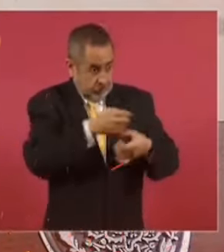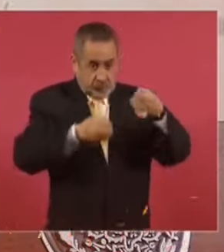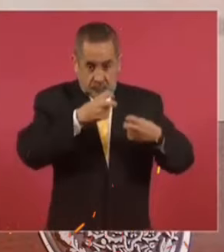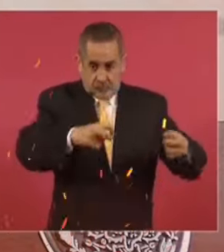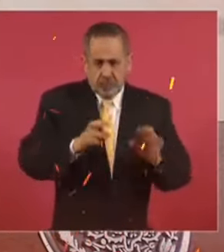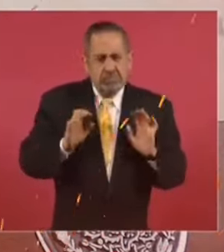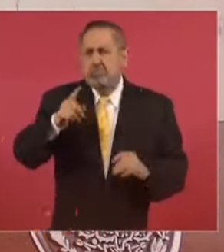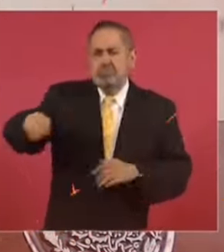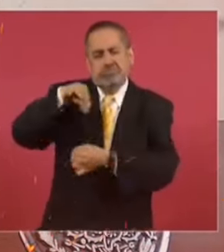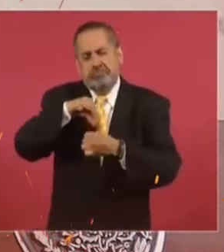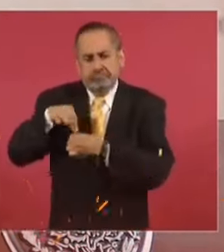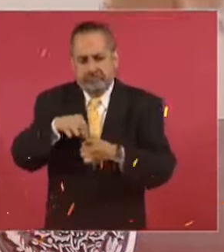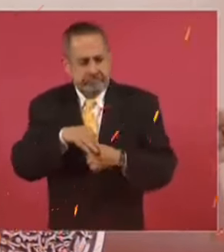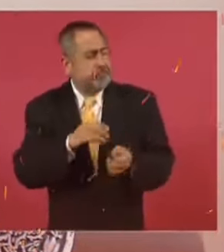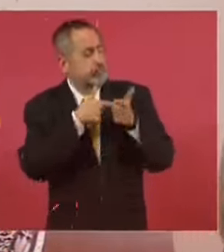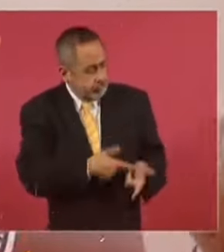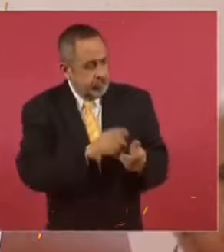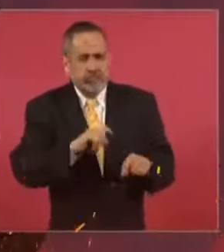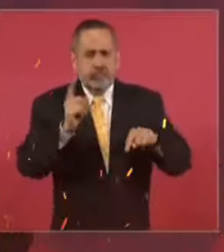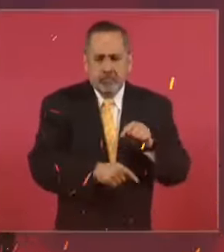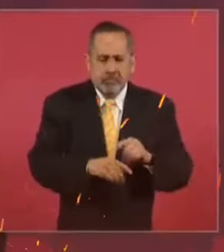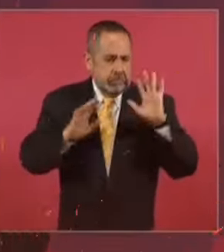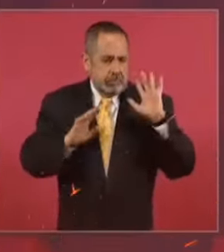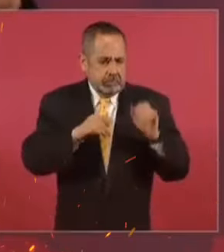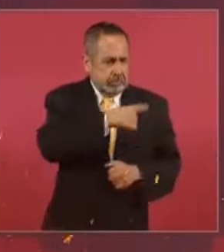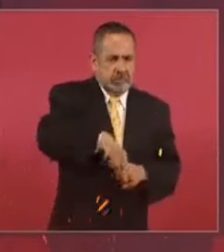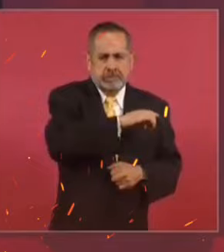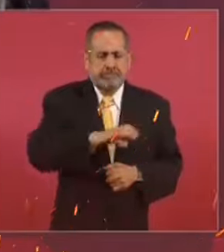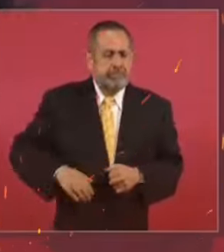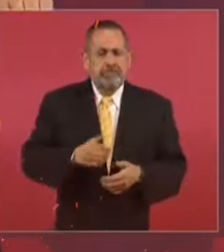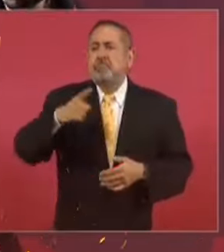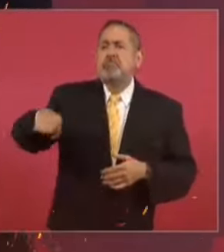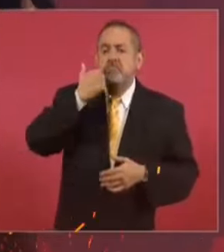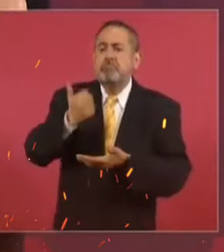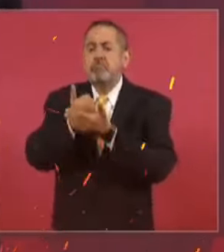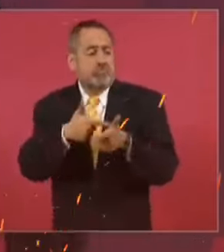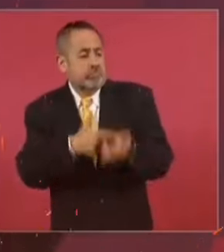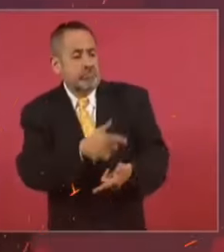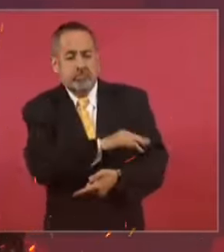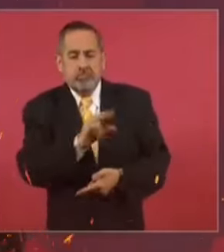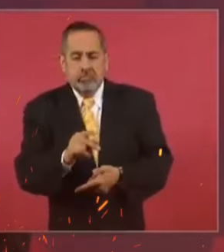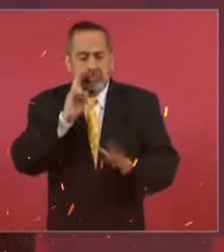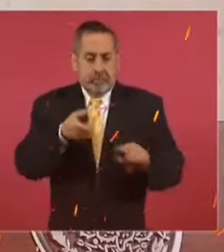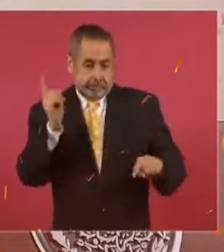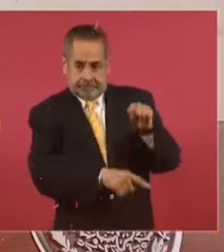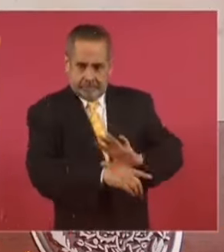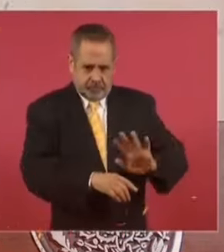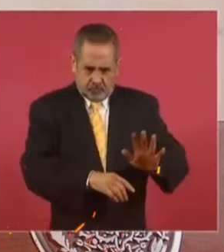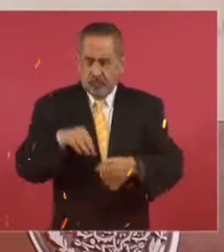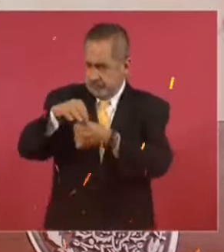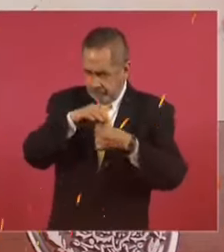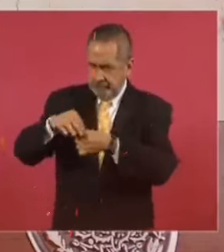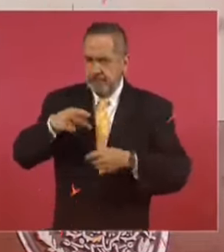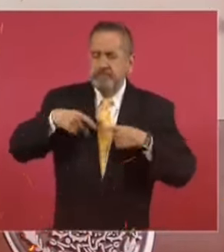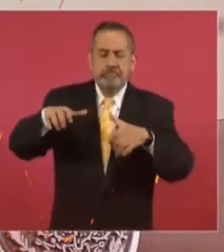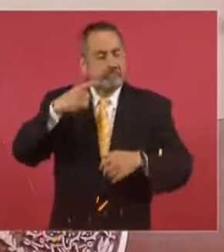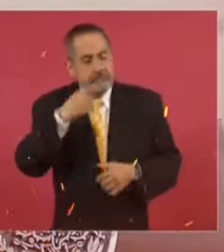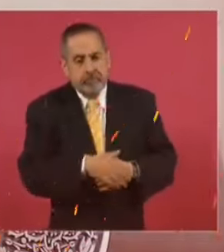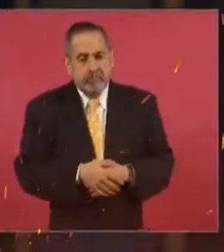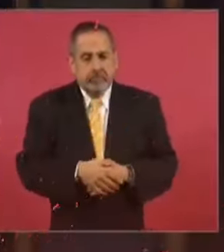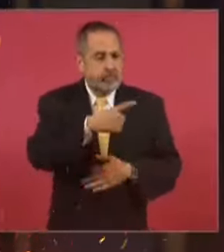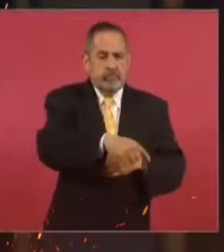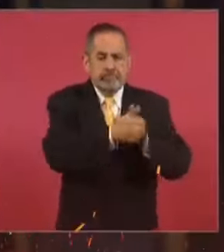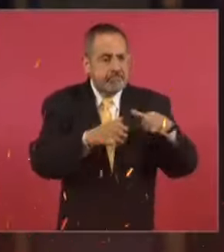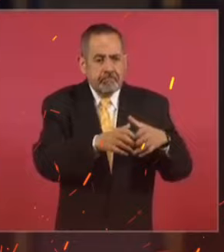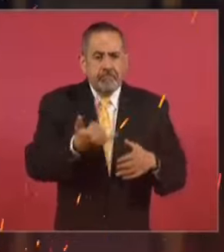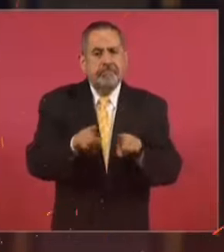nada más que participen como candidatos y que la gente decida si quieren que continúe o no. No es quitarlos, pues, sino que sea el pueblo. ¿Entrarían también en la